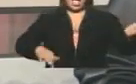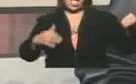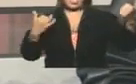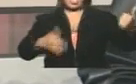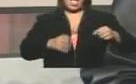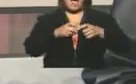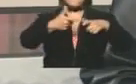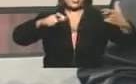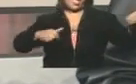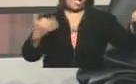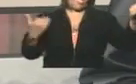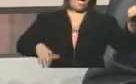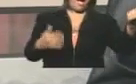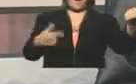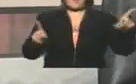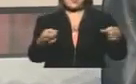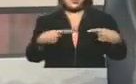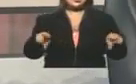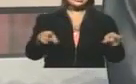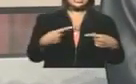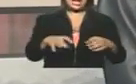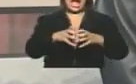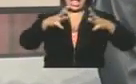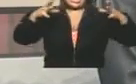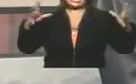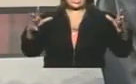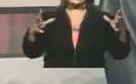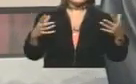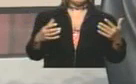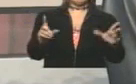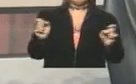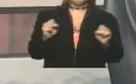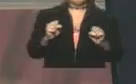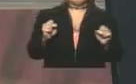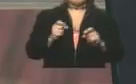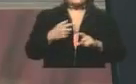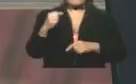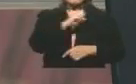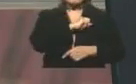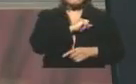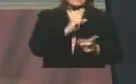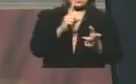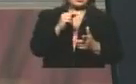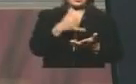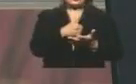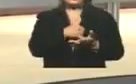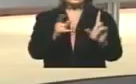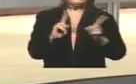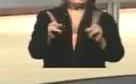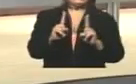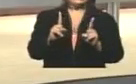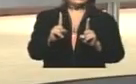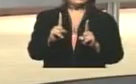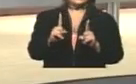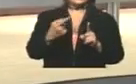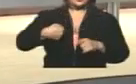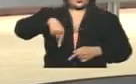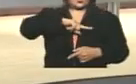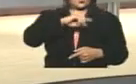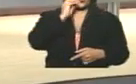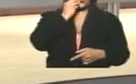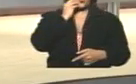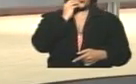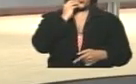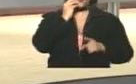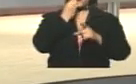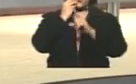concierto masivo de otro tipo de música. Pero lo que no es muy cierto es que a nuestros jóvenes no